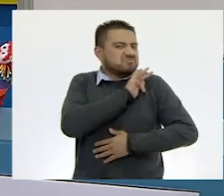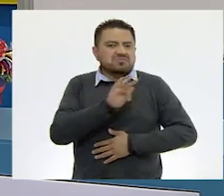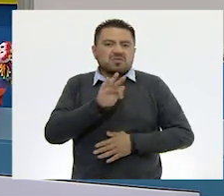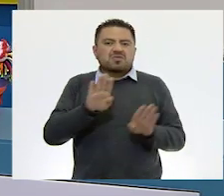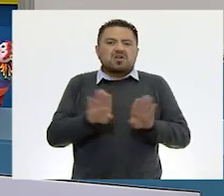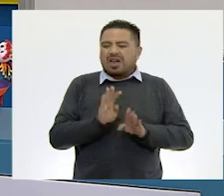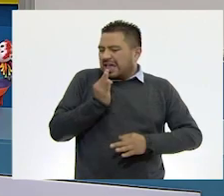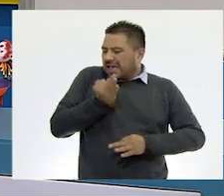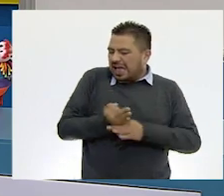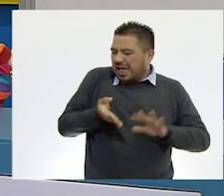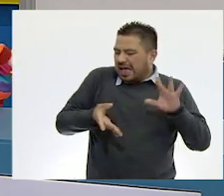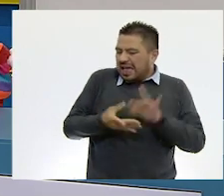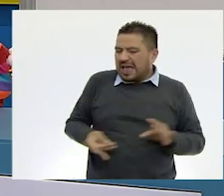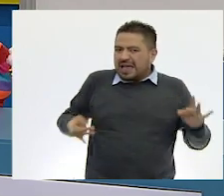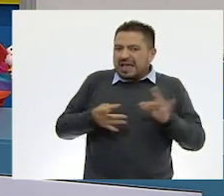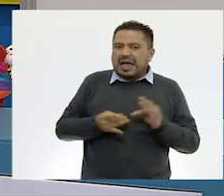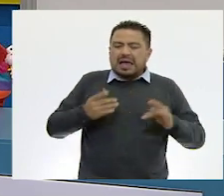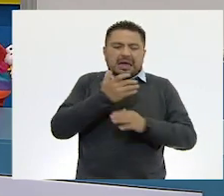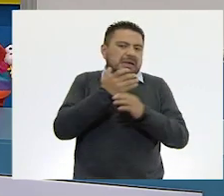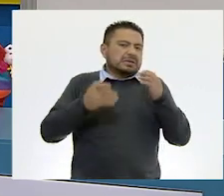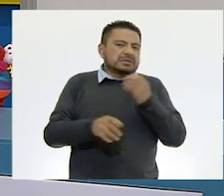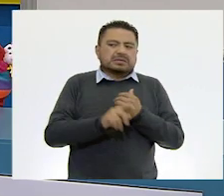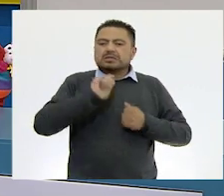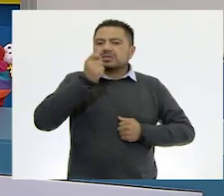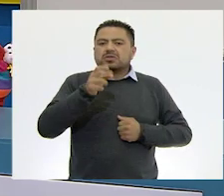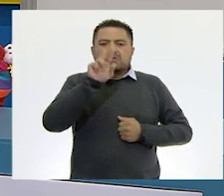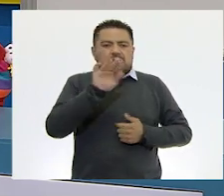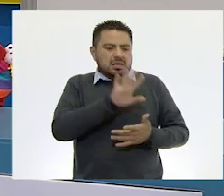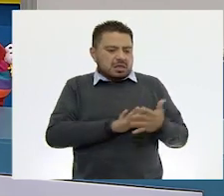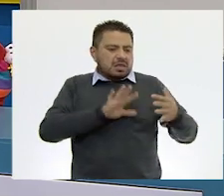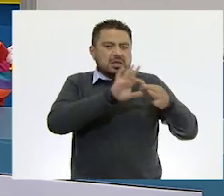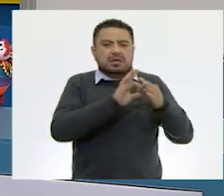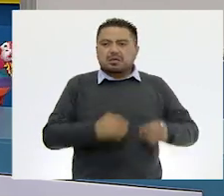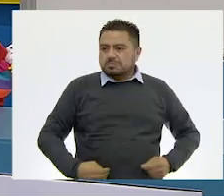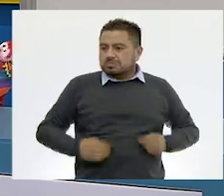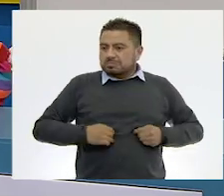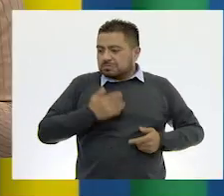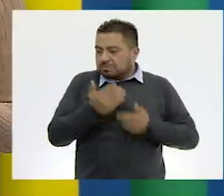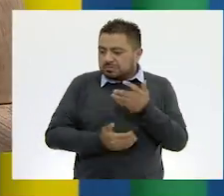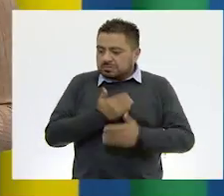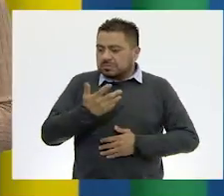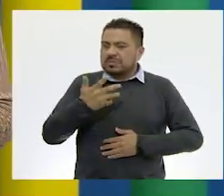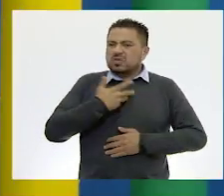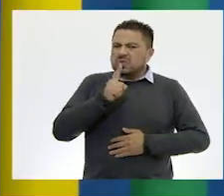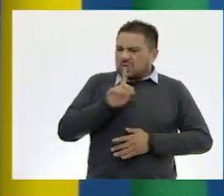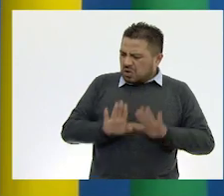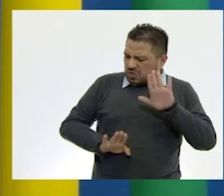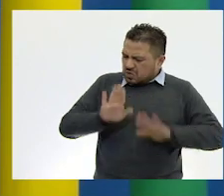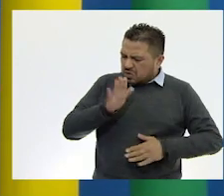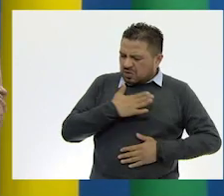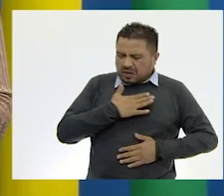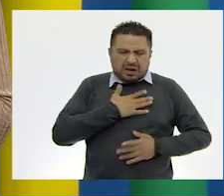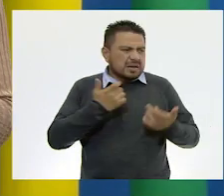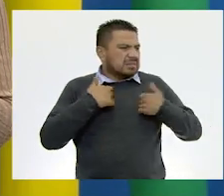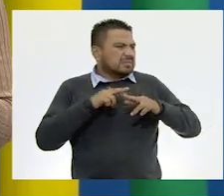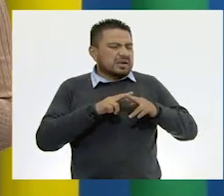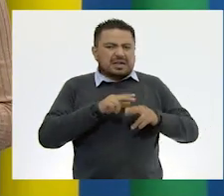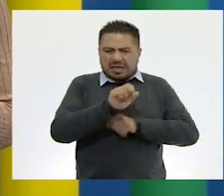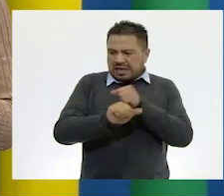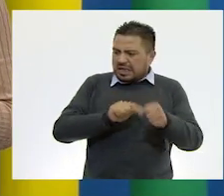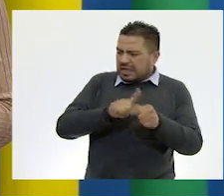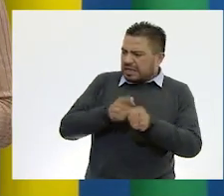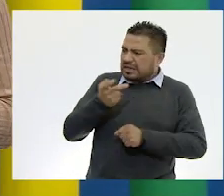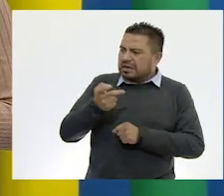como bien lo dijiste, Ale. Pues las condiciones no son aptas para sobrevivir. Tengo una duda, maestra. ¿Las especies